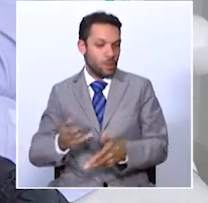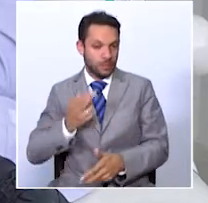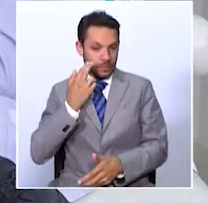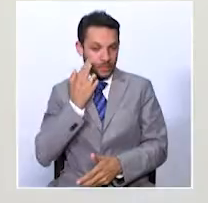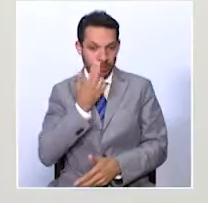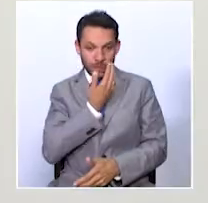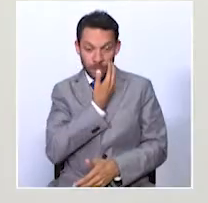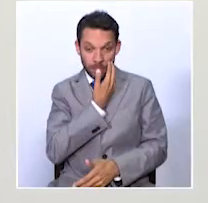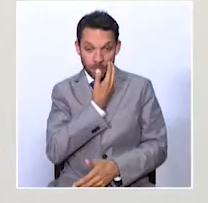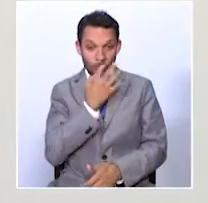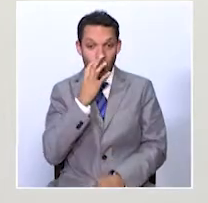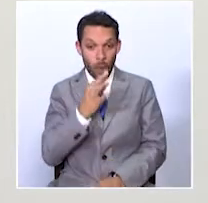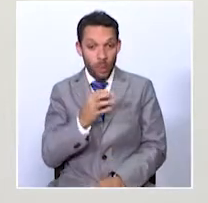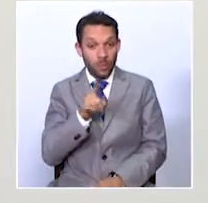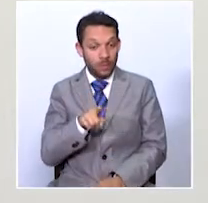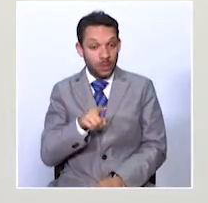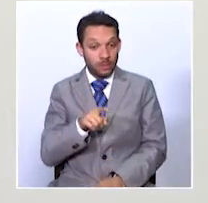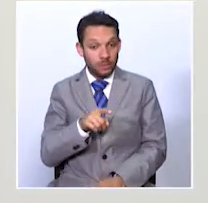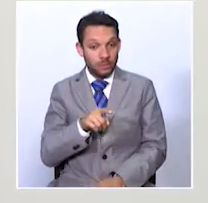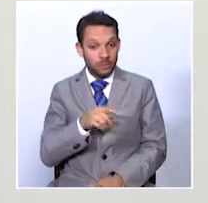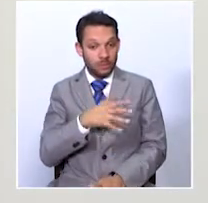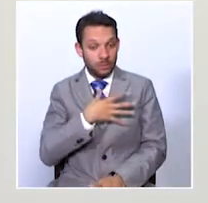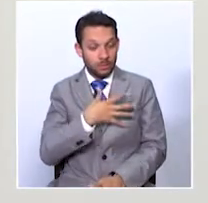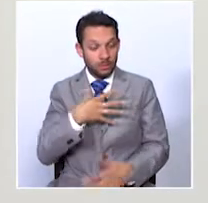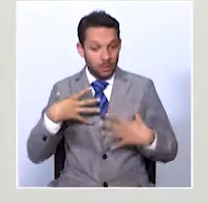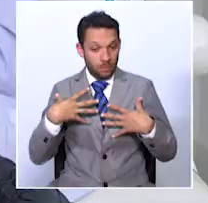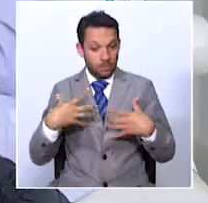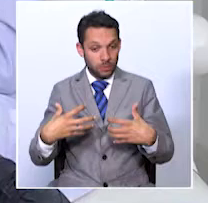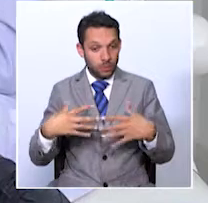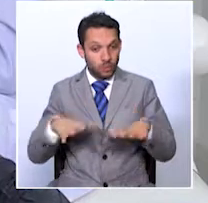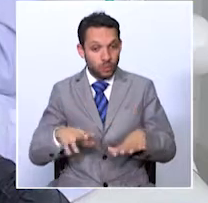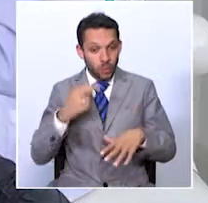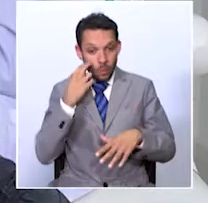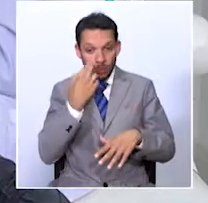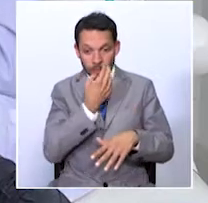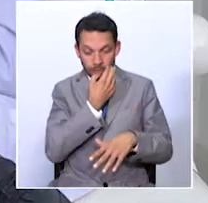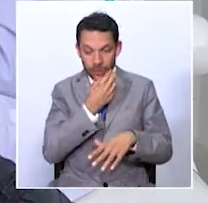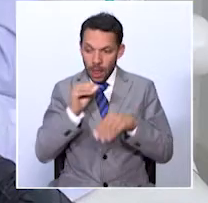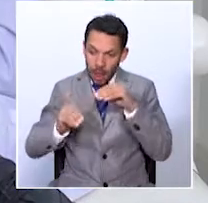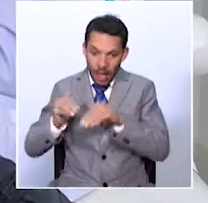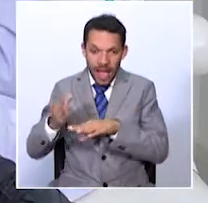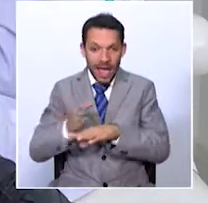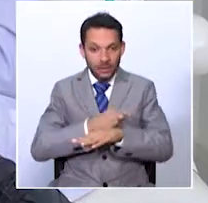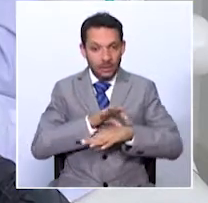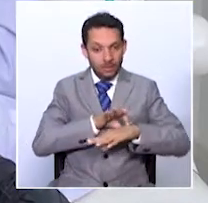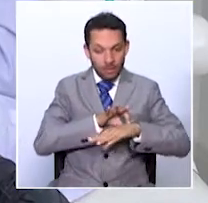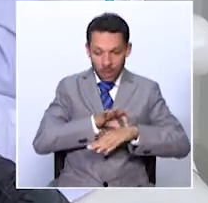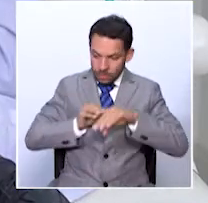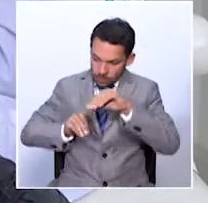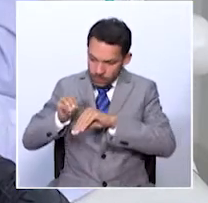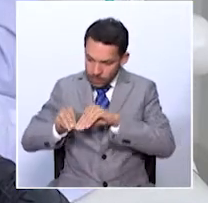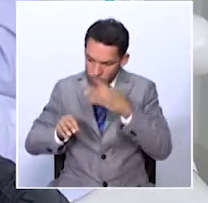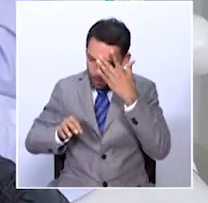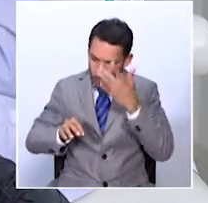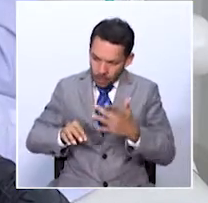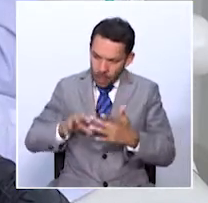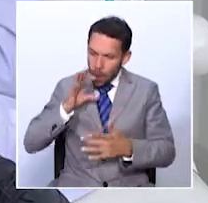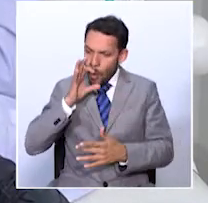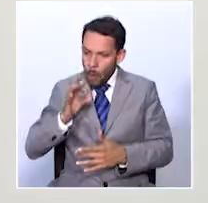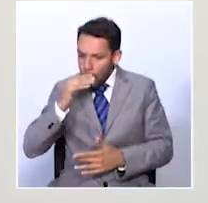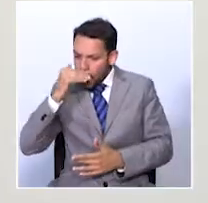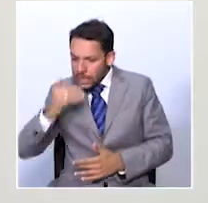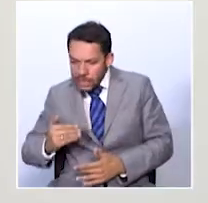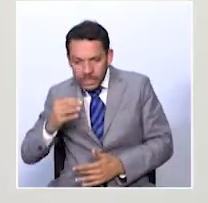para el varoncito. Entonces, estos son niños que primero que todo el endocrinólogo lo tiene que estudiar para saber si tiene algún otro